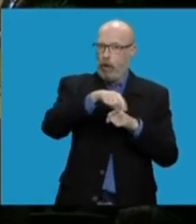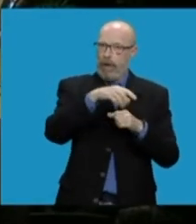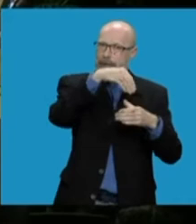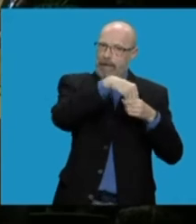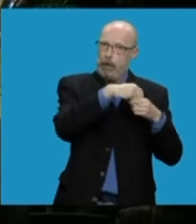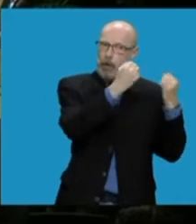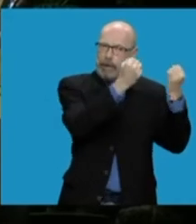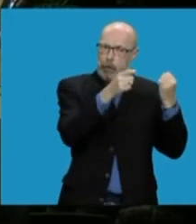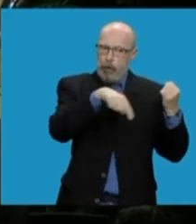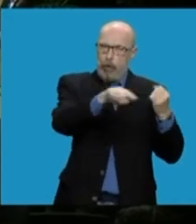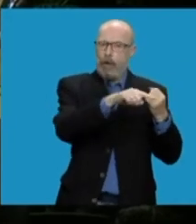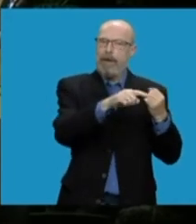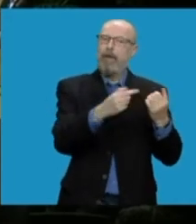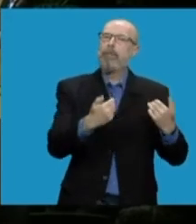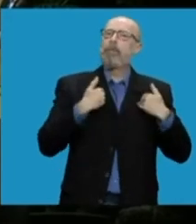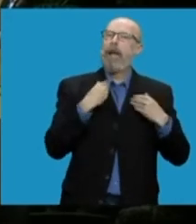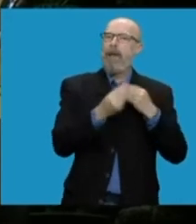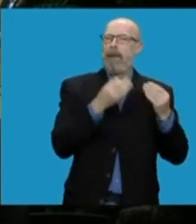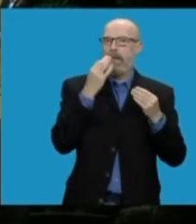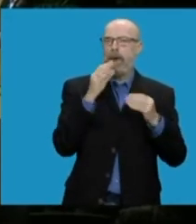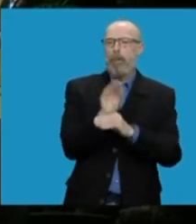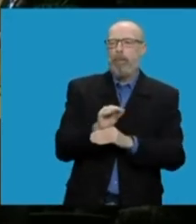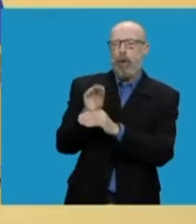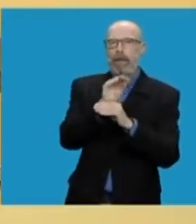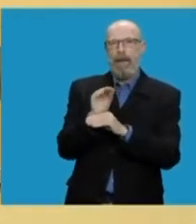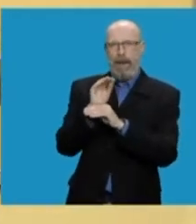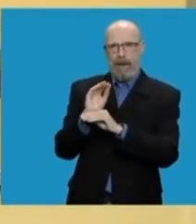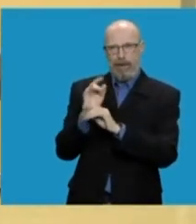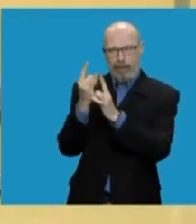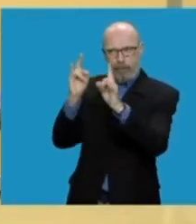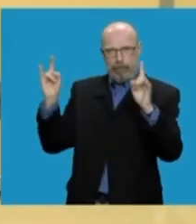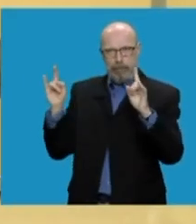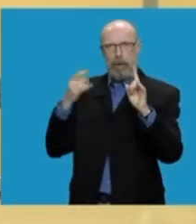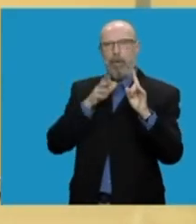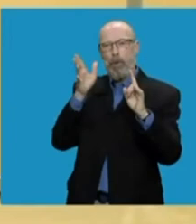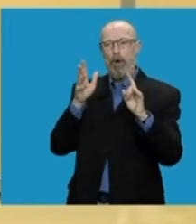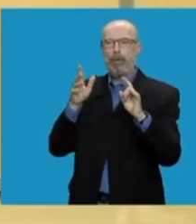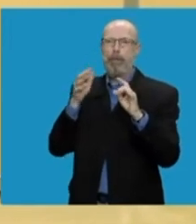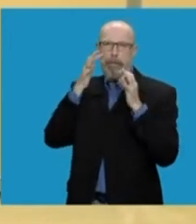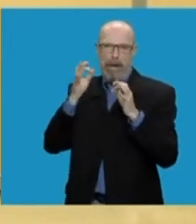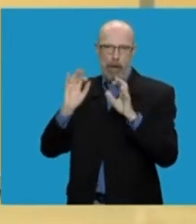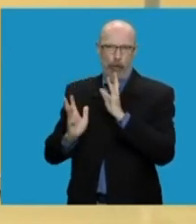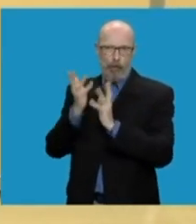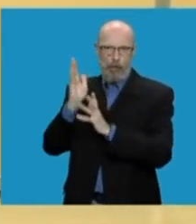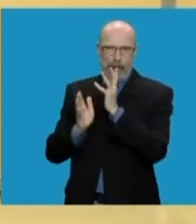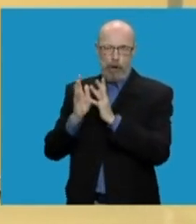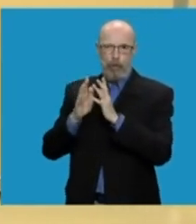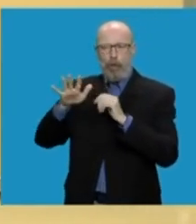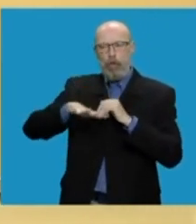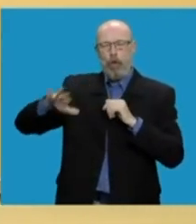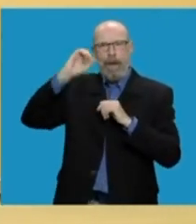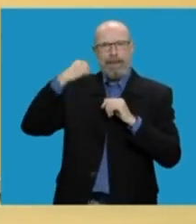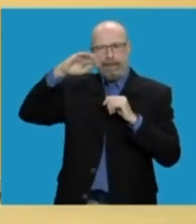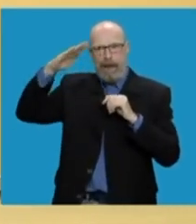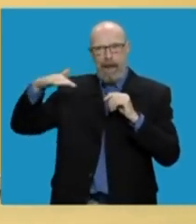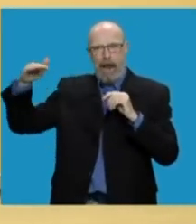se encargaron de proteger el medio natural frente a la amenaza de las llamas que afectaron por esas fechas a la Sierra de Guadarrama. El